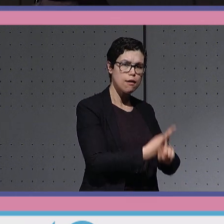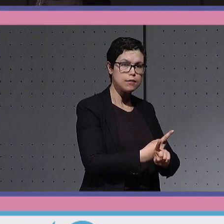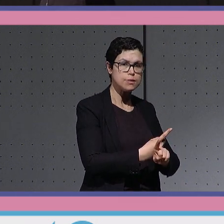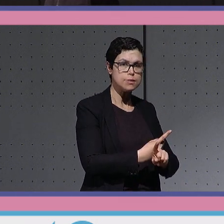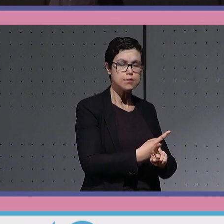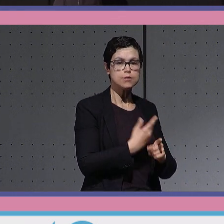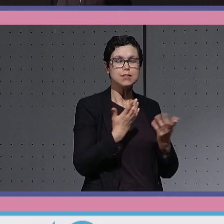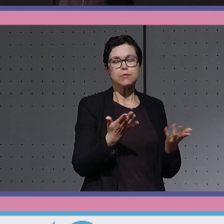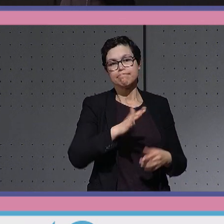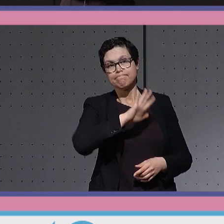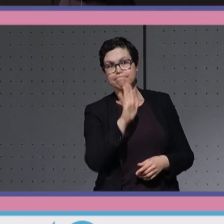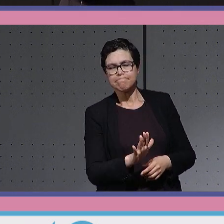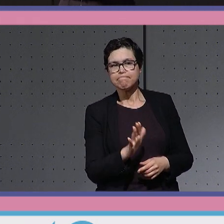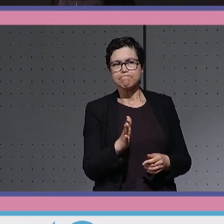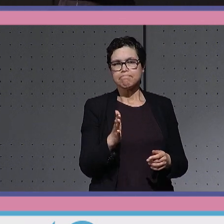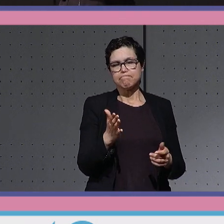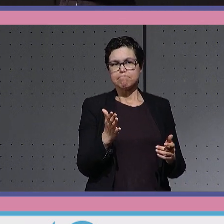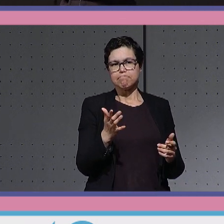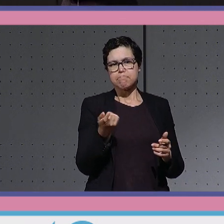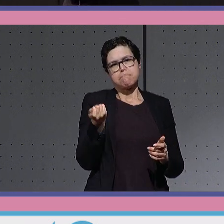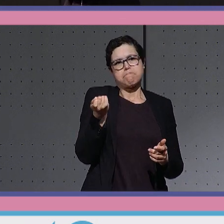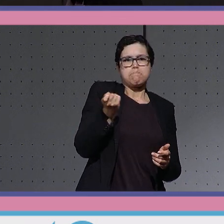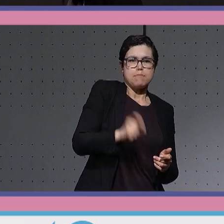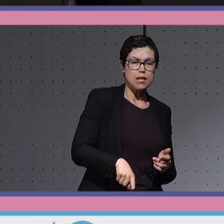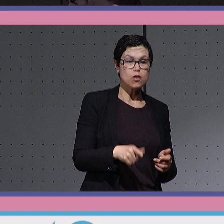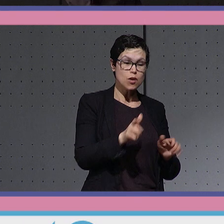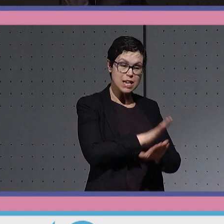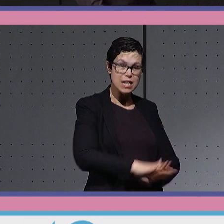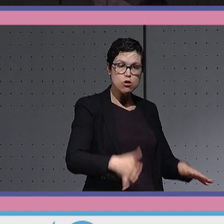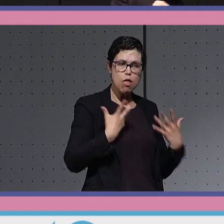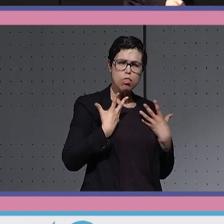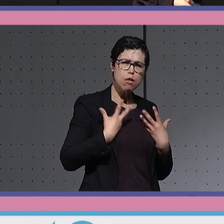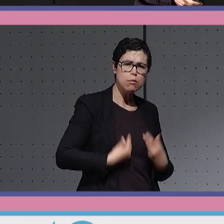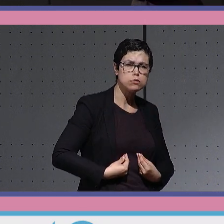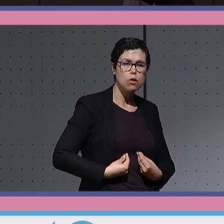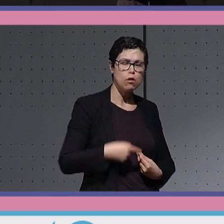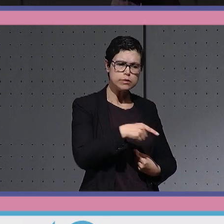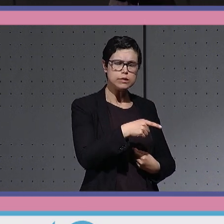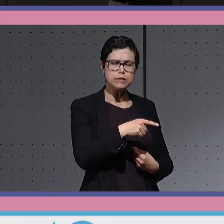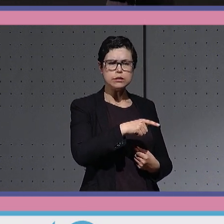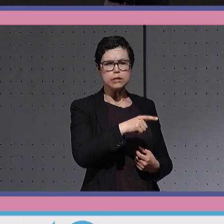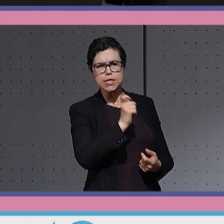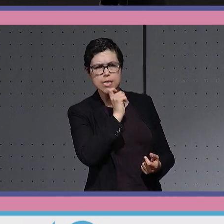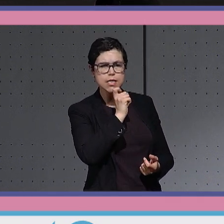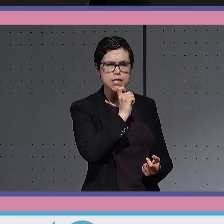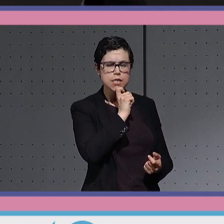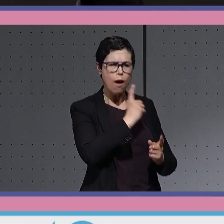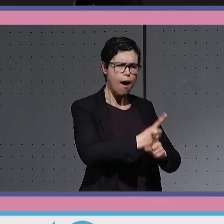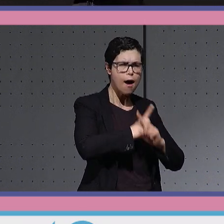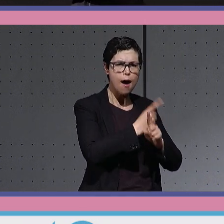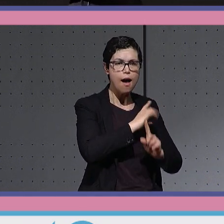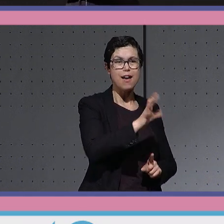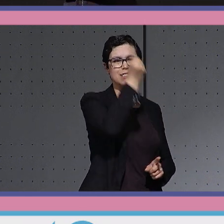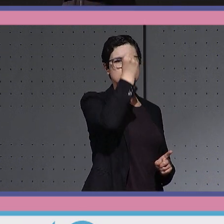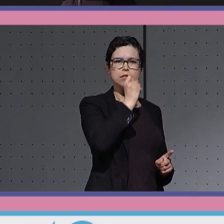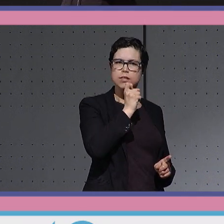pasa, no exactamente a este nivel, pero nos pasa también con los niños que están deprimidos, que es más diferente y más difícil tener buenos efectos con las mismas